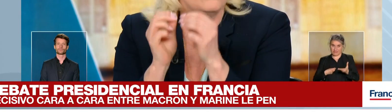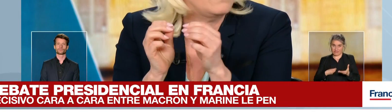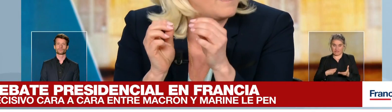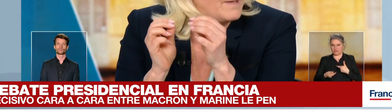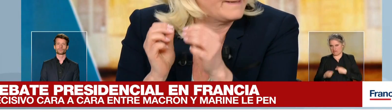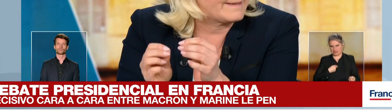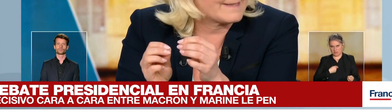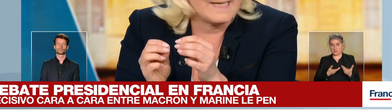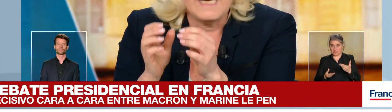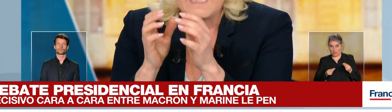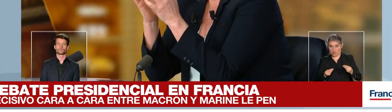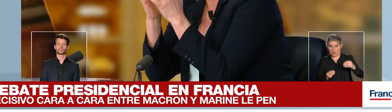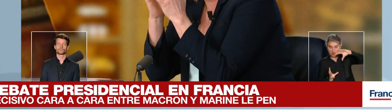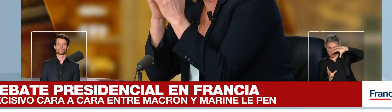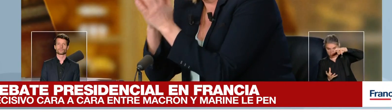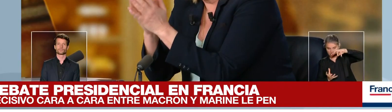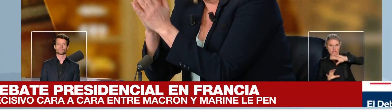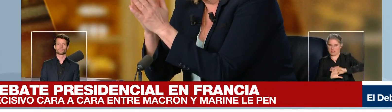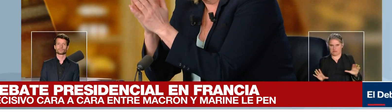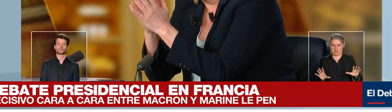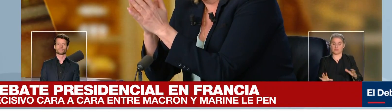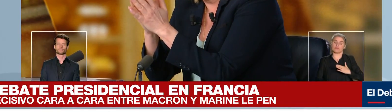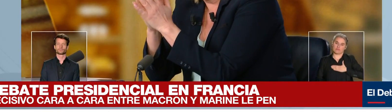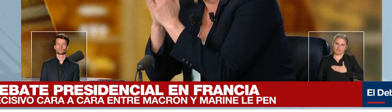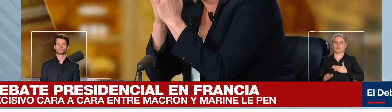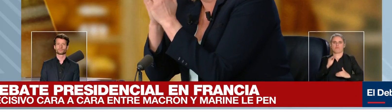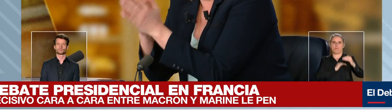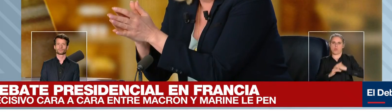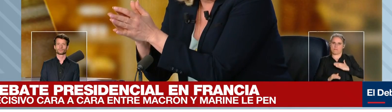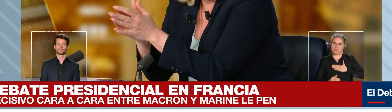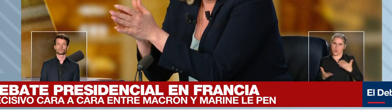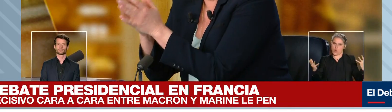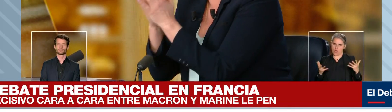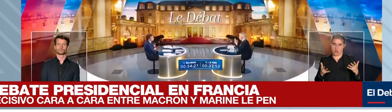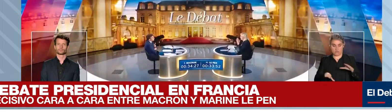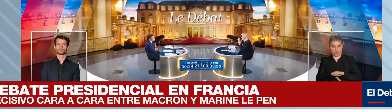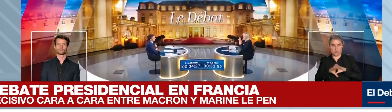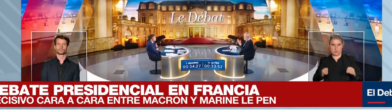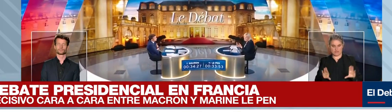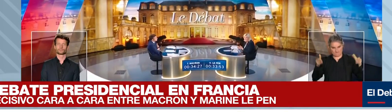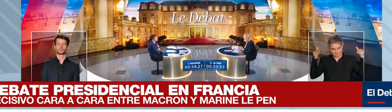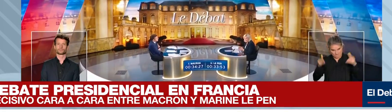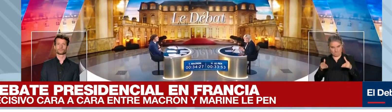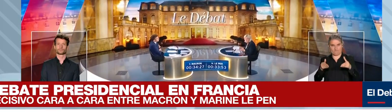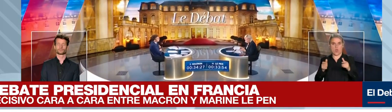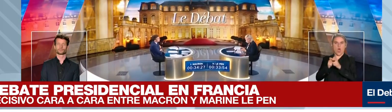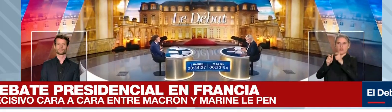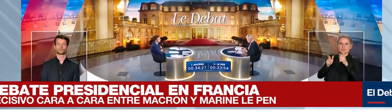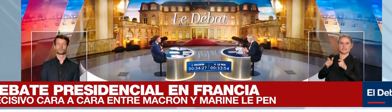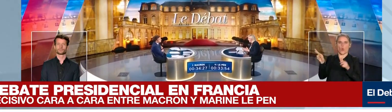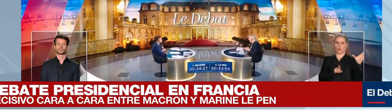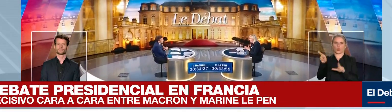un modelo que está matando al planeta. Mi proyecto está concebido en torno al localismo,